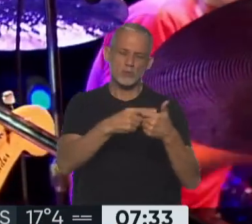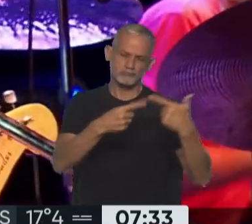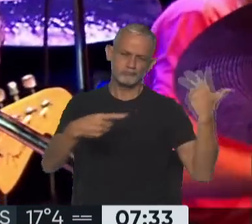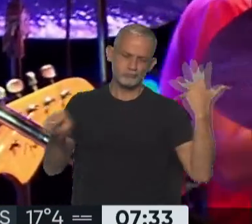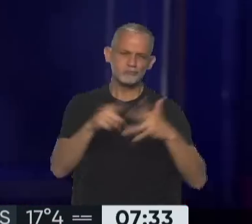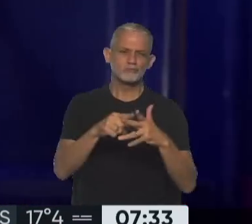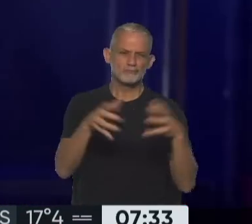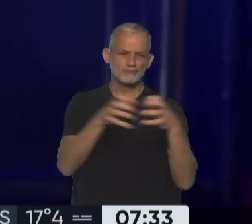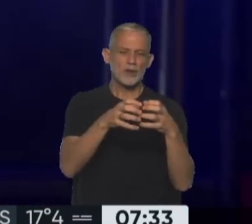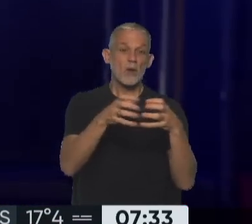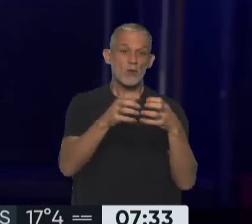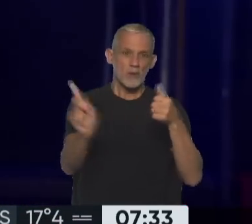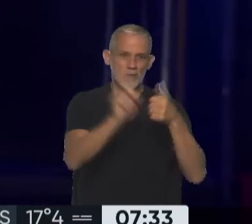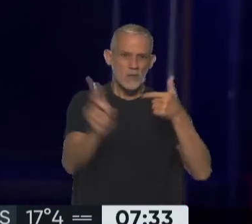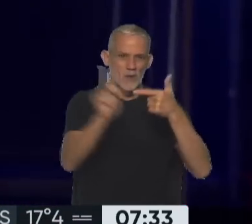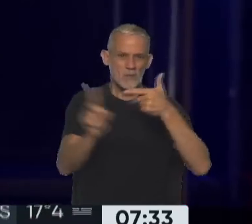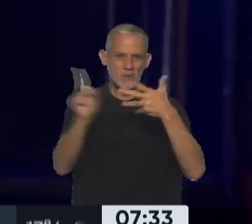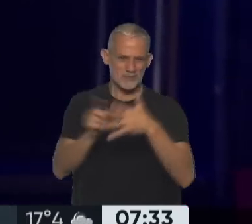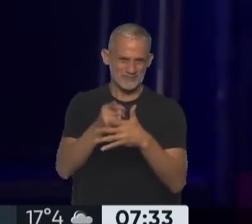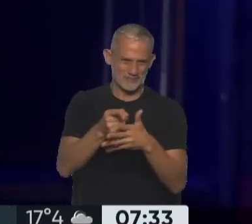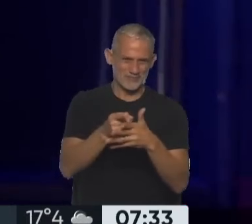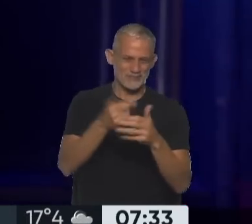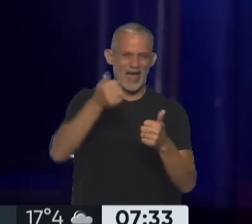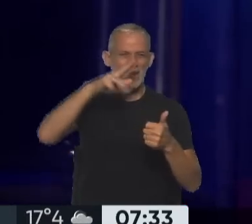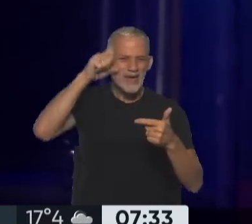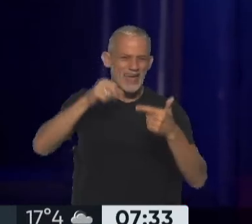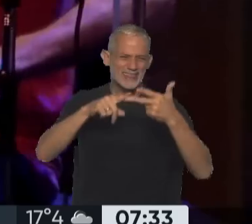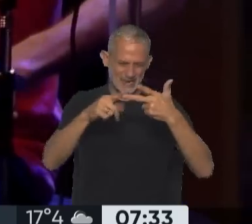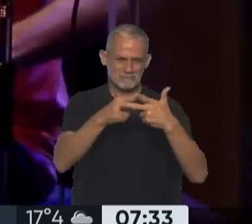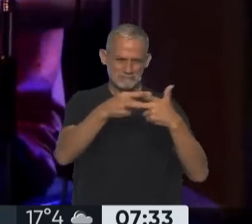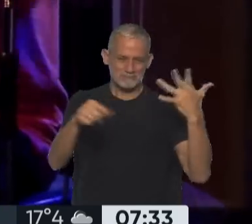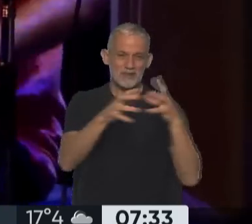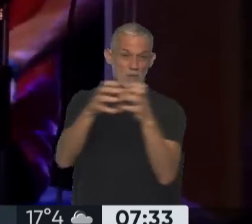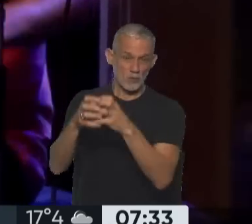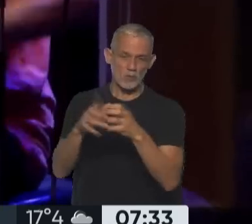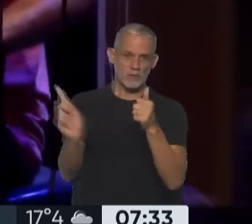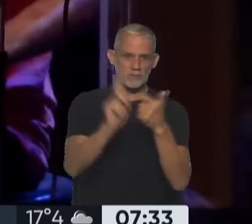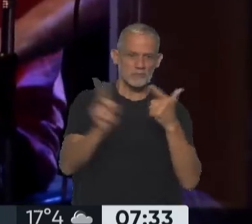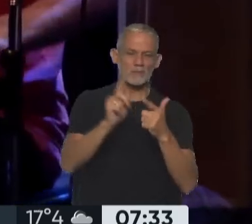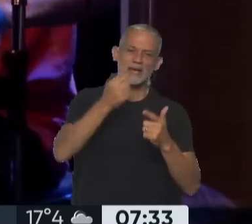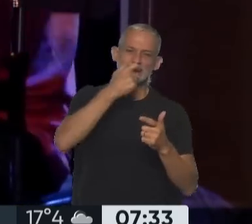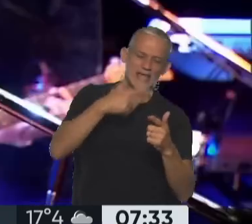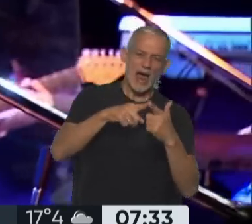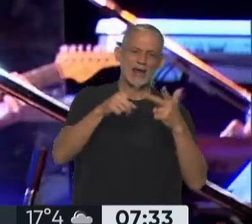músicos de sus distintas bandas, Invisible, Pescado, Almendra, Jade, y además grandes músicos como Charlie,